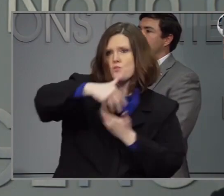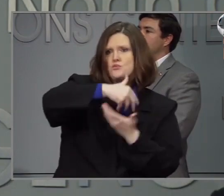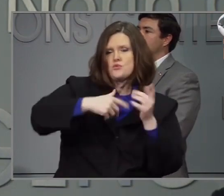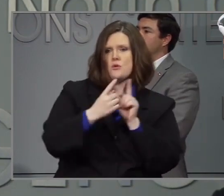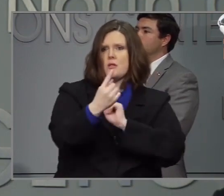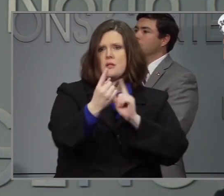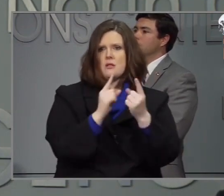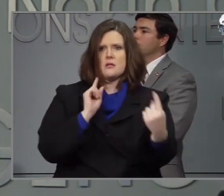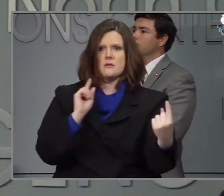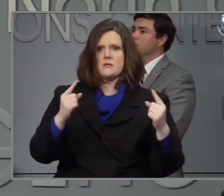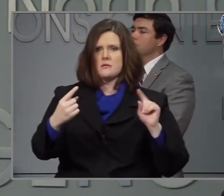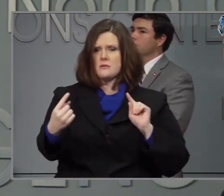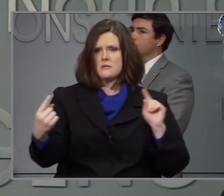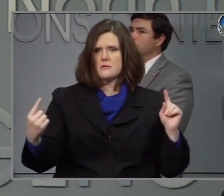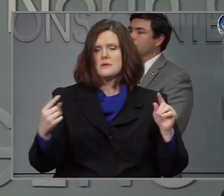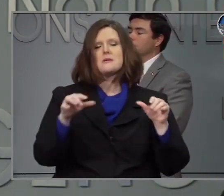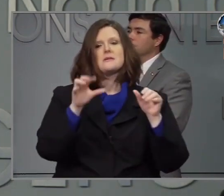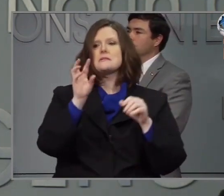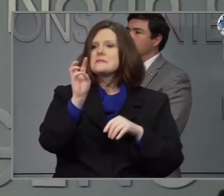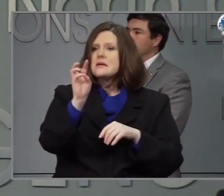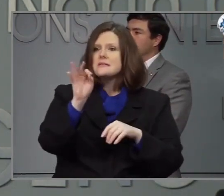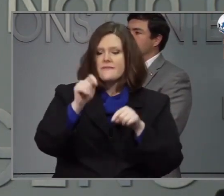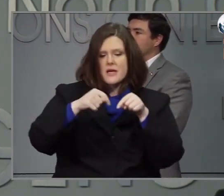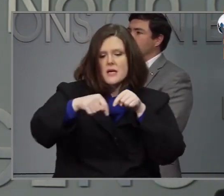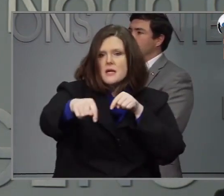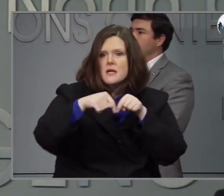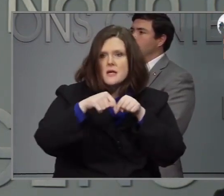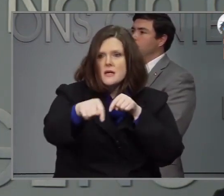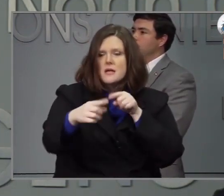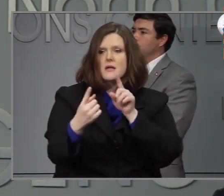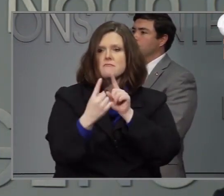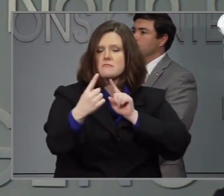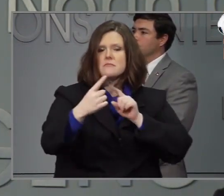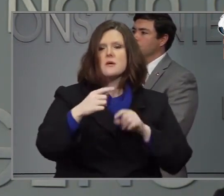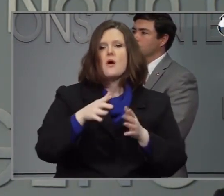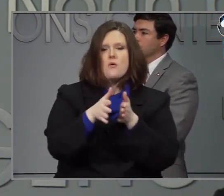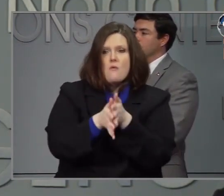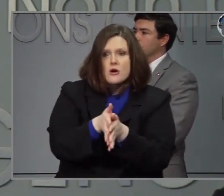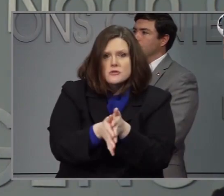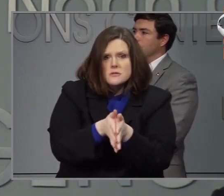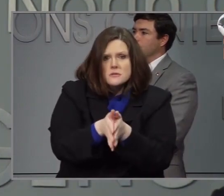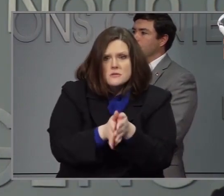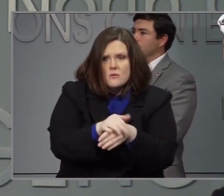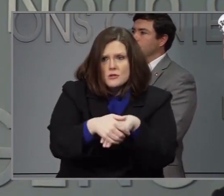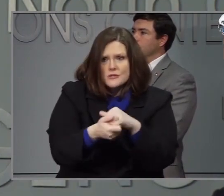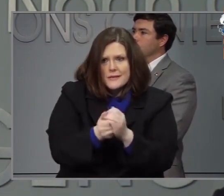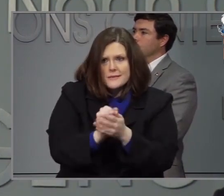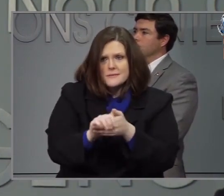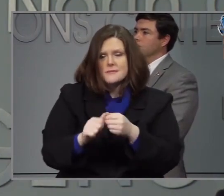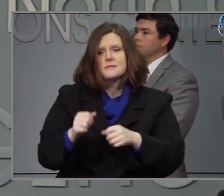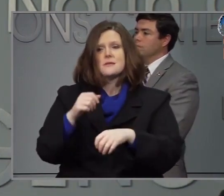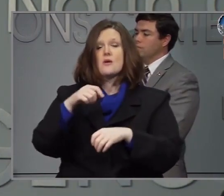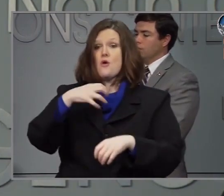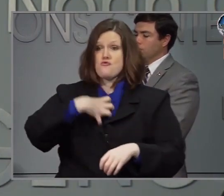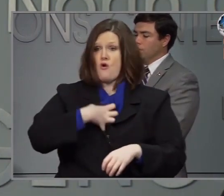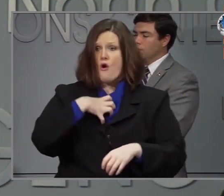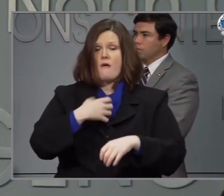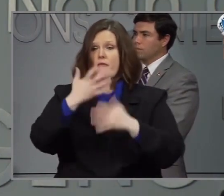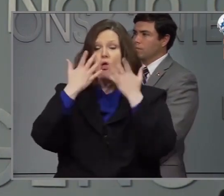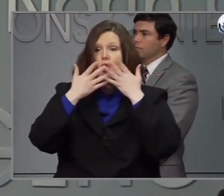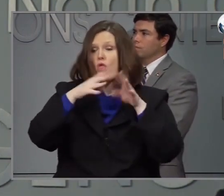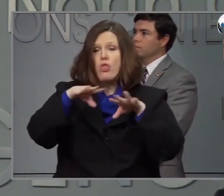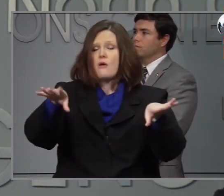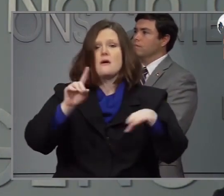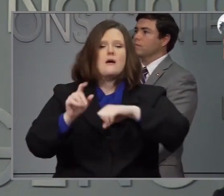para combatir kobe 19 social de stands y mientras más practiquemos el distanciamiento social de